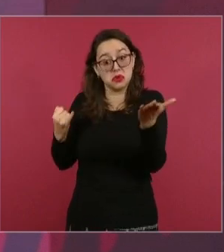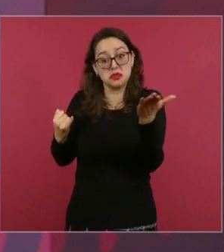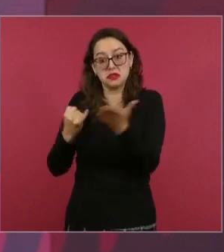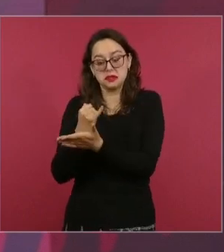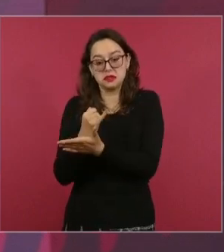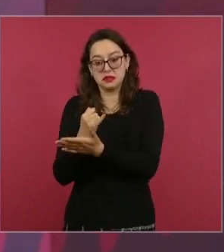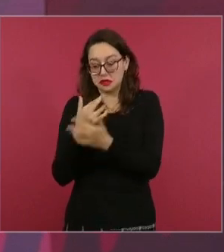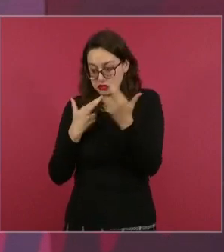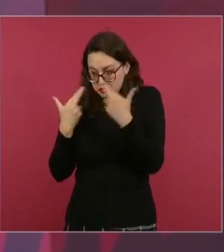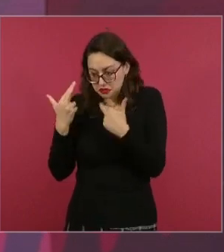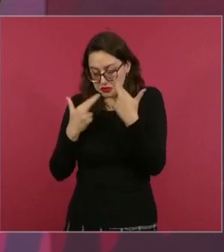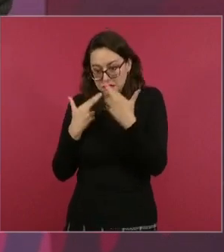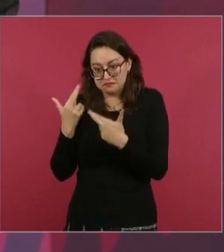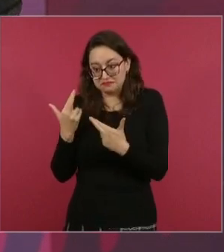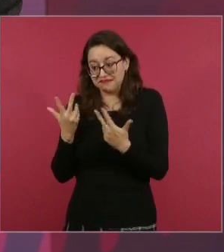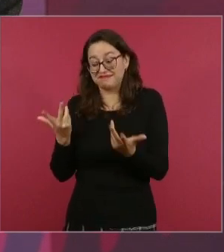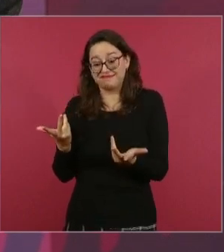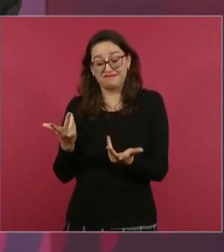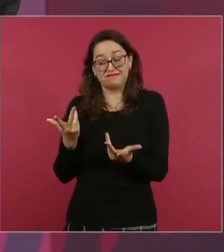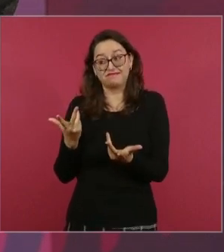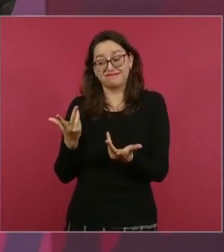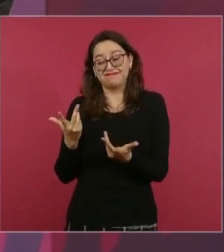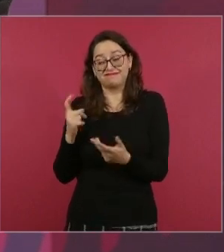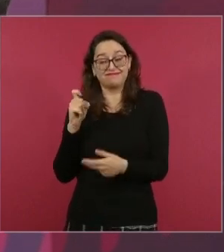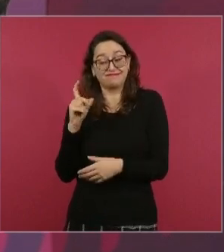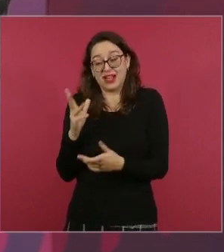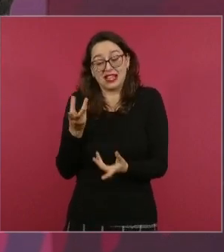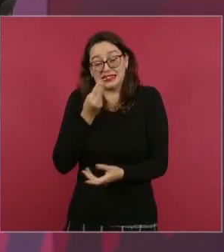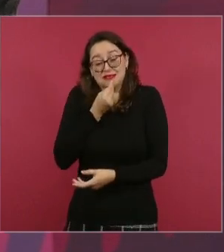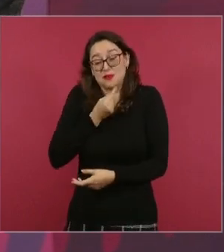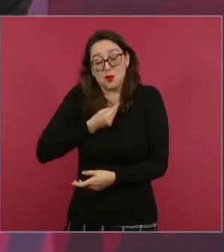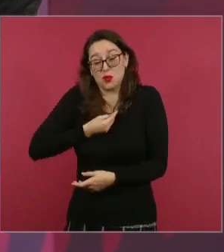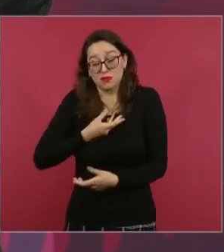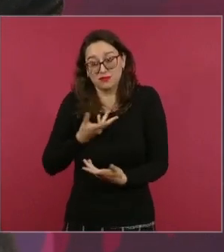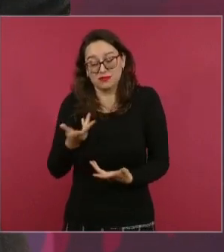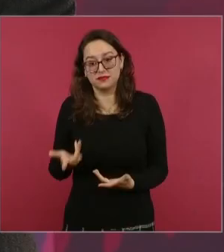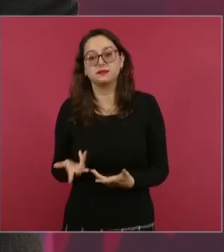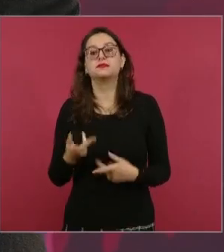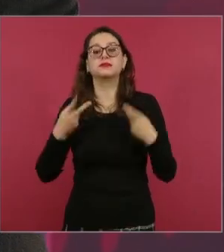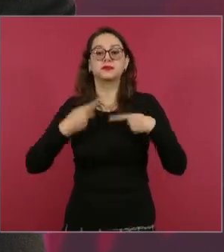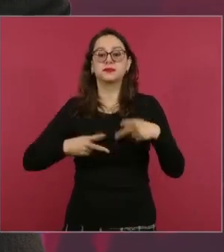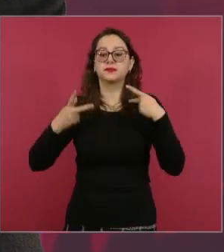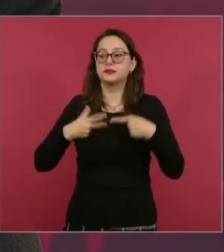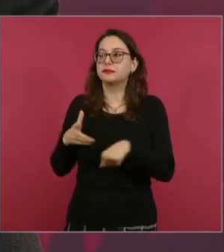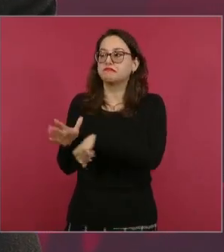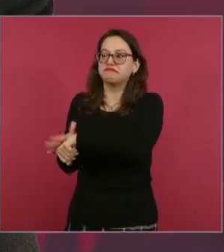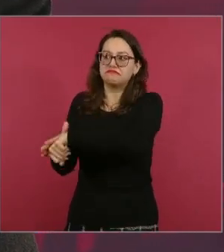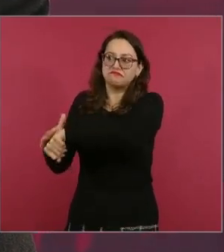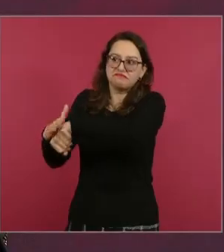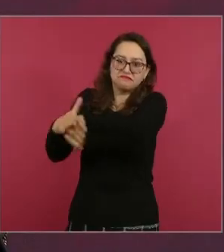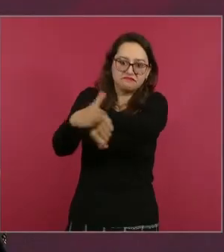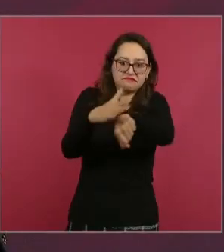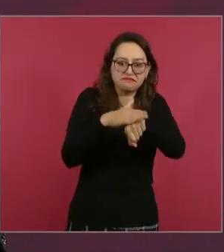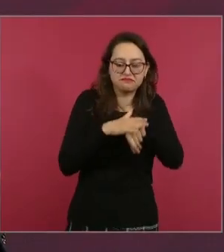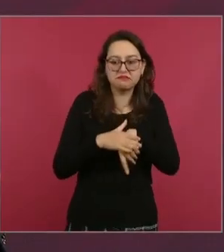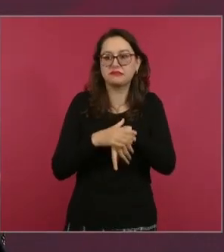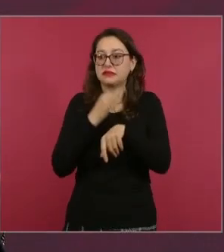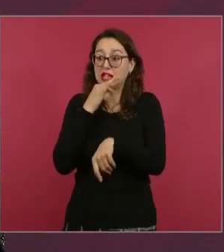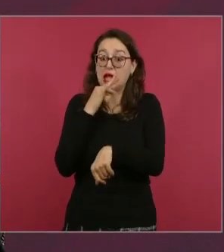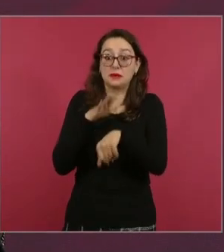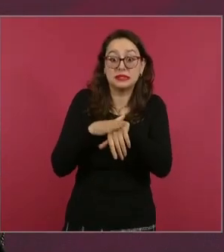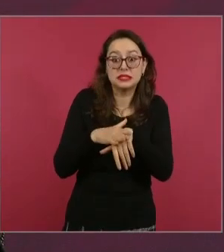un tiempo desde luego avisamos afortunadamente se